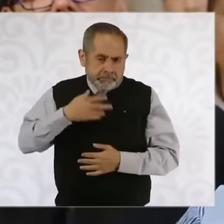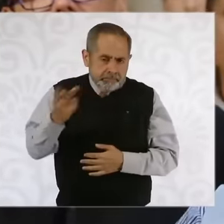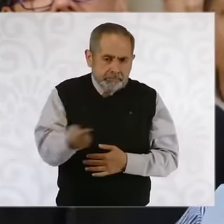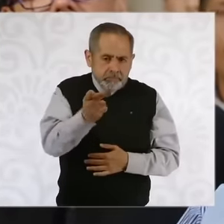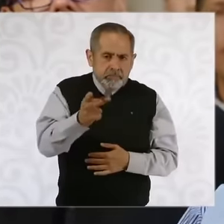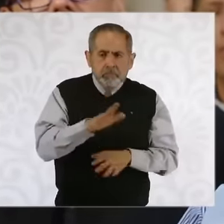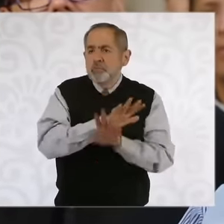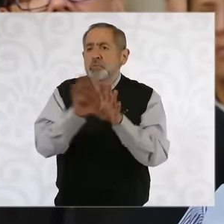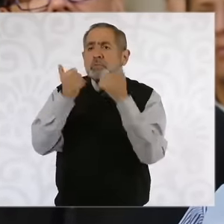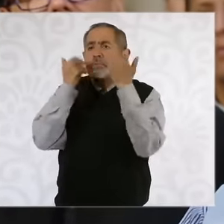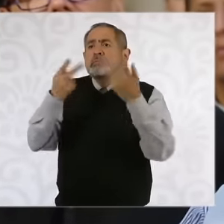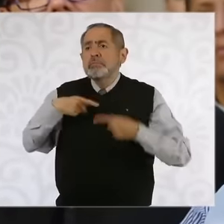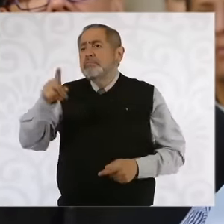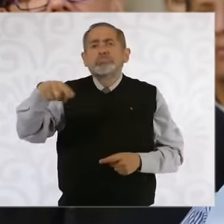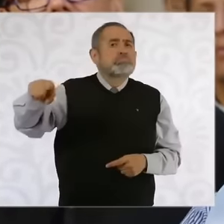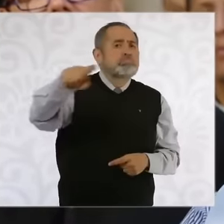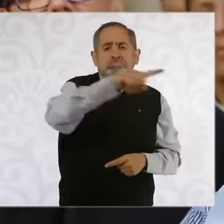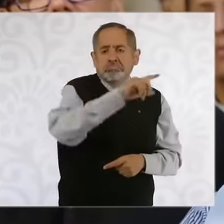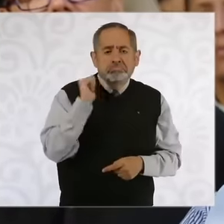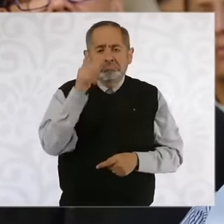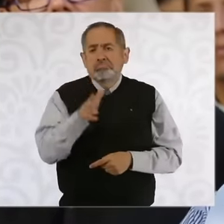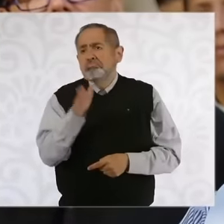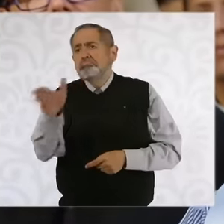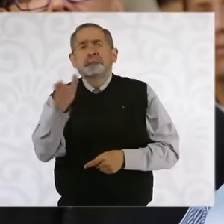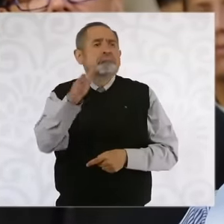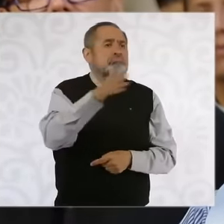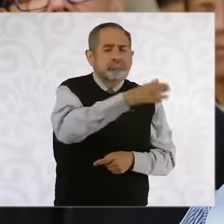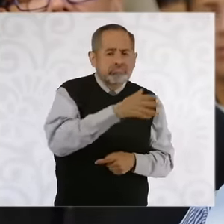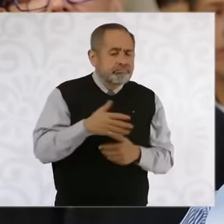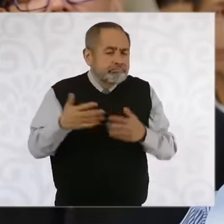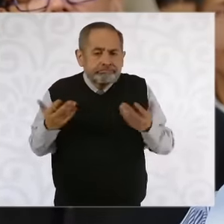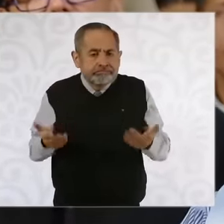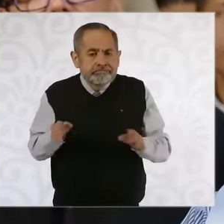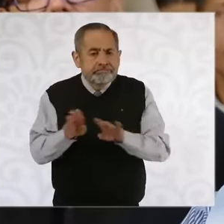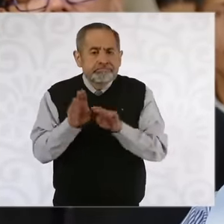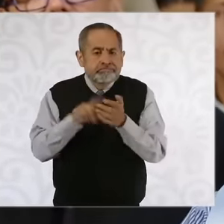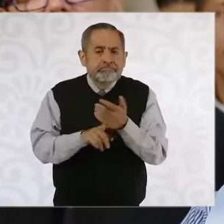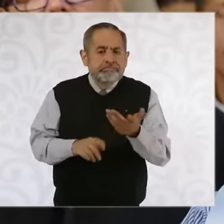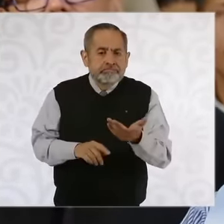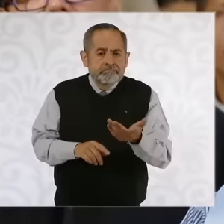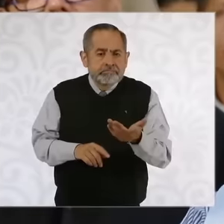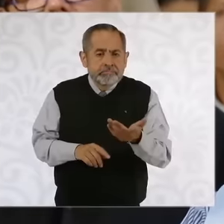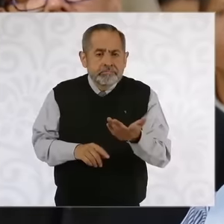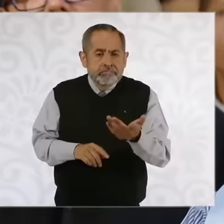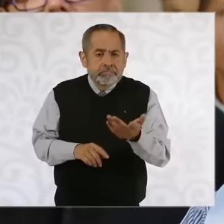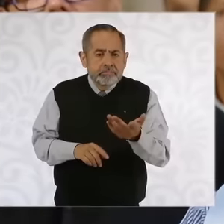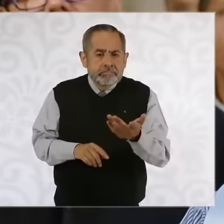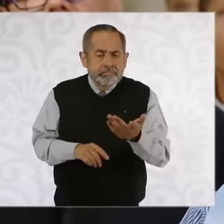si cualquier persona puede ser atendida en cualquier otra entidad es...